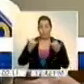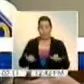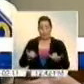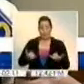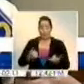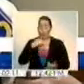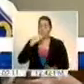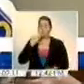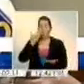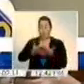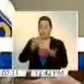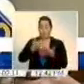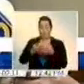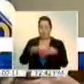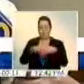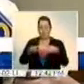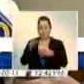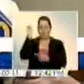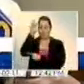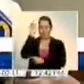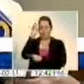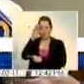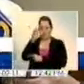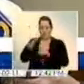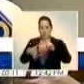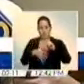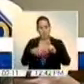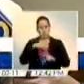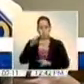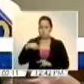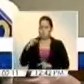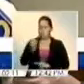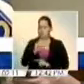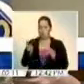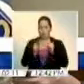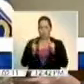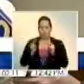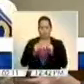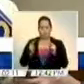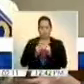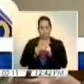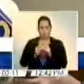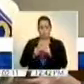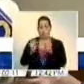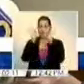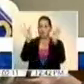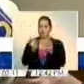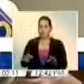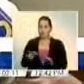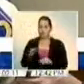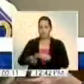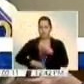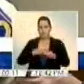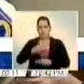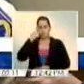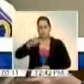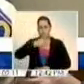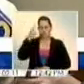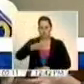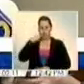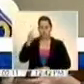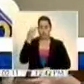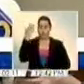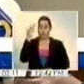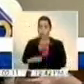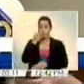unas propuestas del grupo parlamentario venezolano que nosotros desconocemos. Esta forma de hacer política nosotros no solamente la